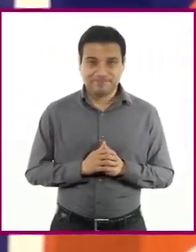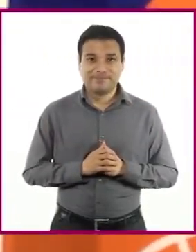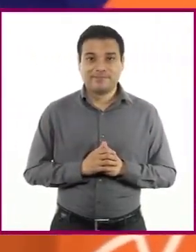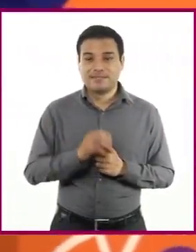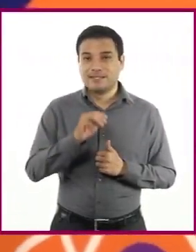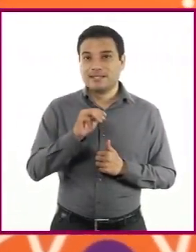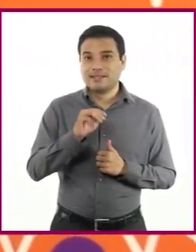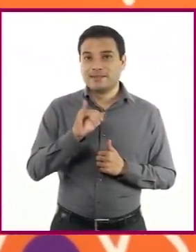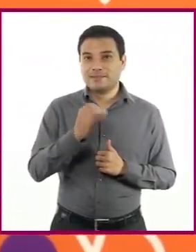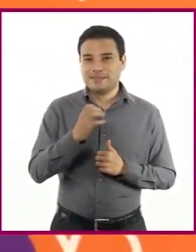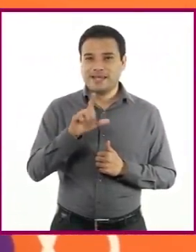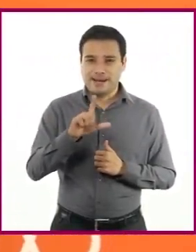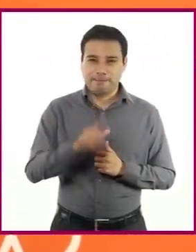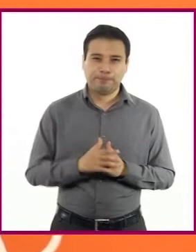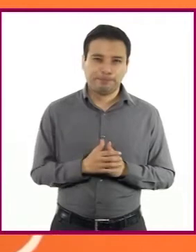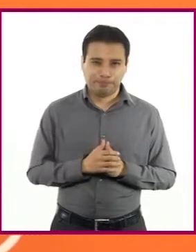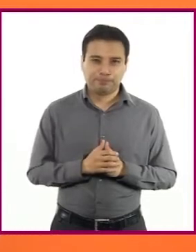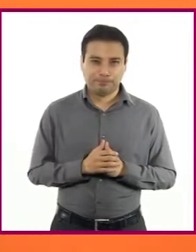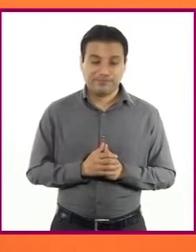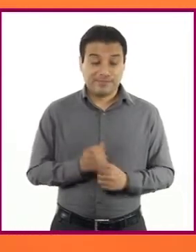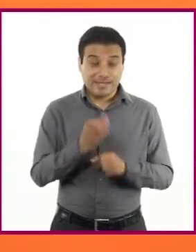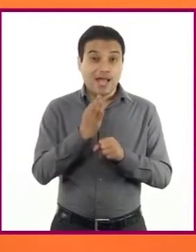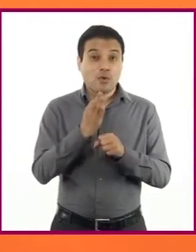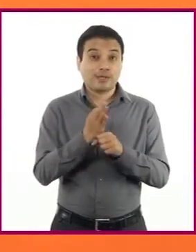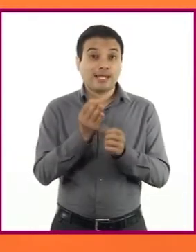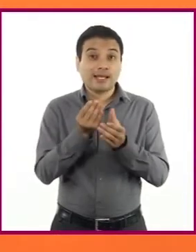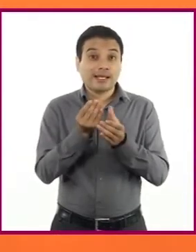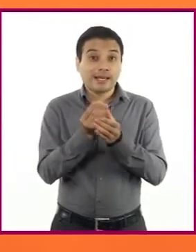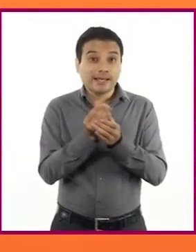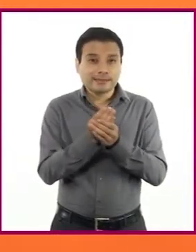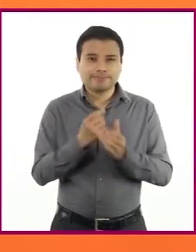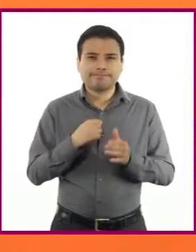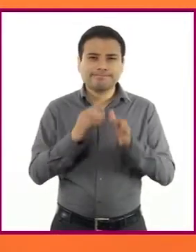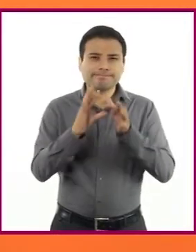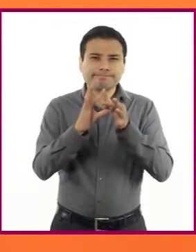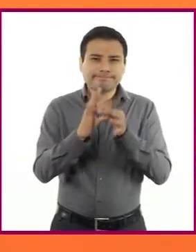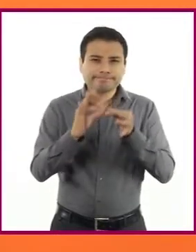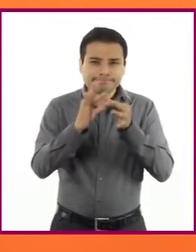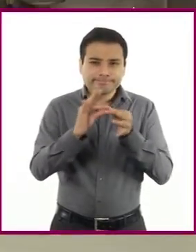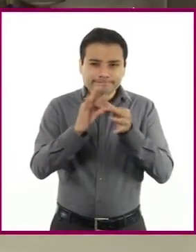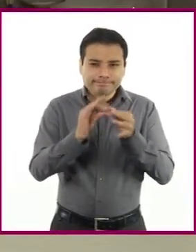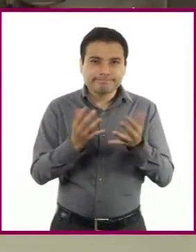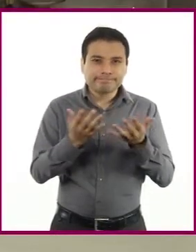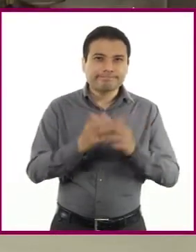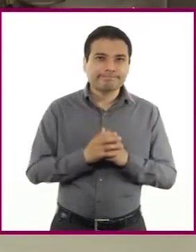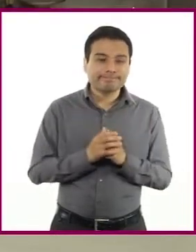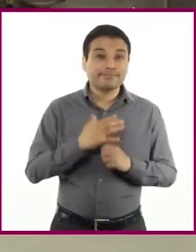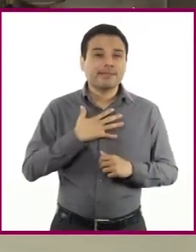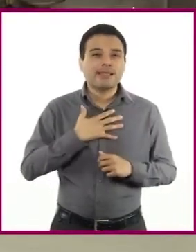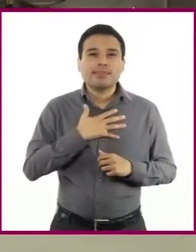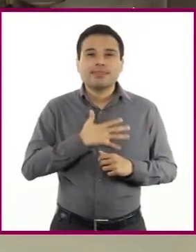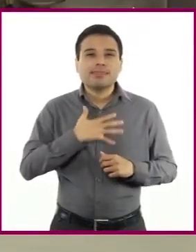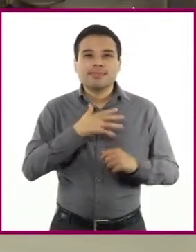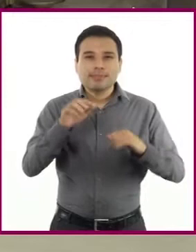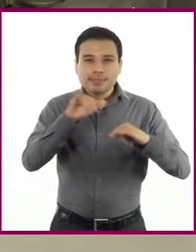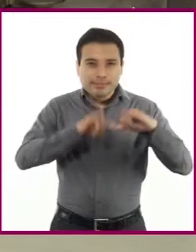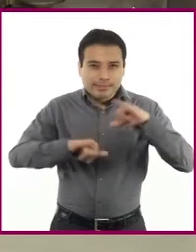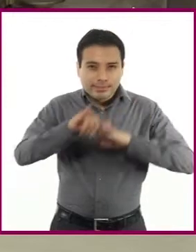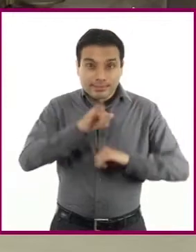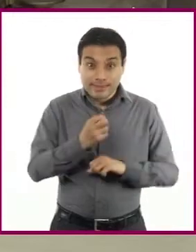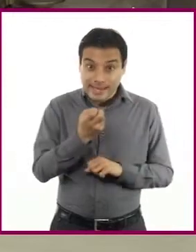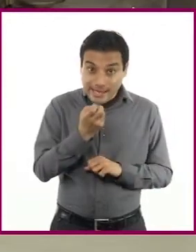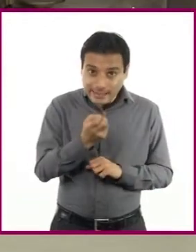Miguel Ángel Torres Mayén. En esta sesión compartiremos con ustedes la experimentación como una herramienta básica en el